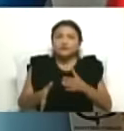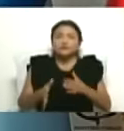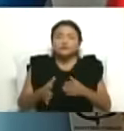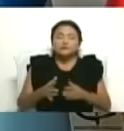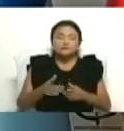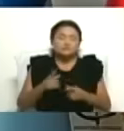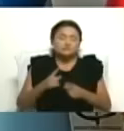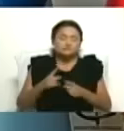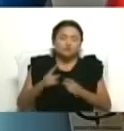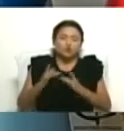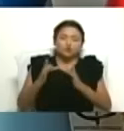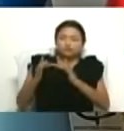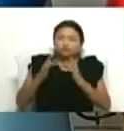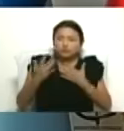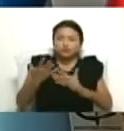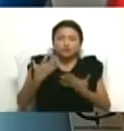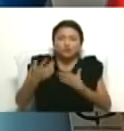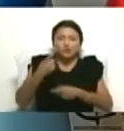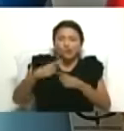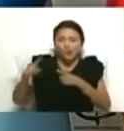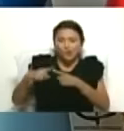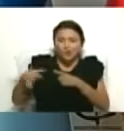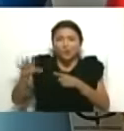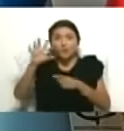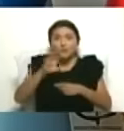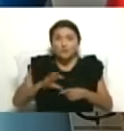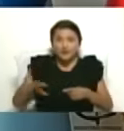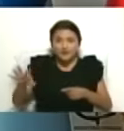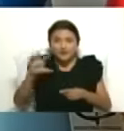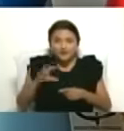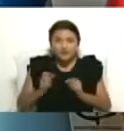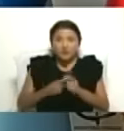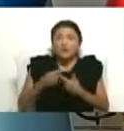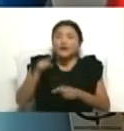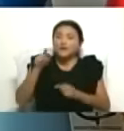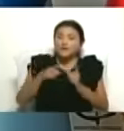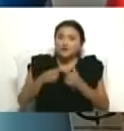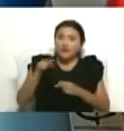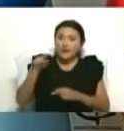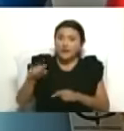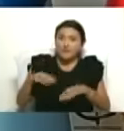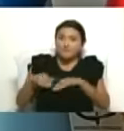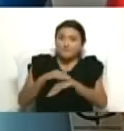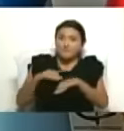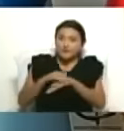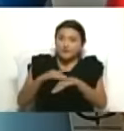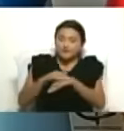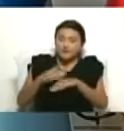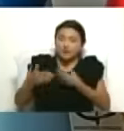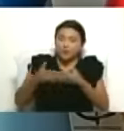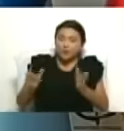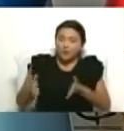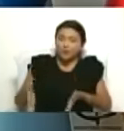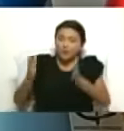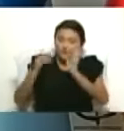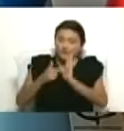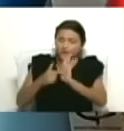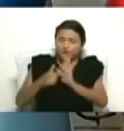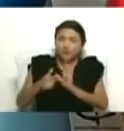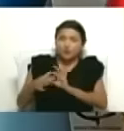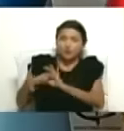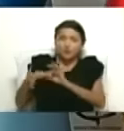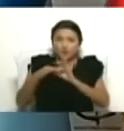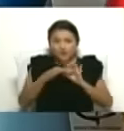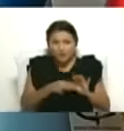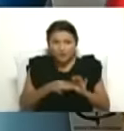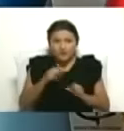transnacional, donde el Ministerio Público, con el órgano auxiliar con que hemos trabajado esta